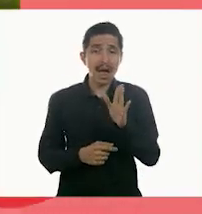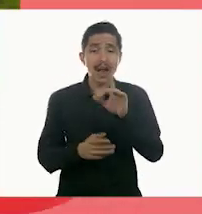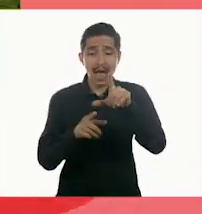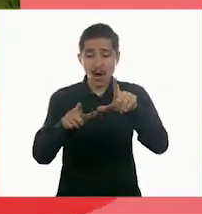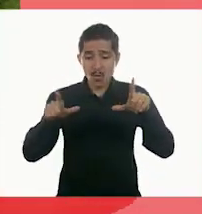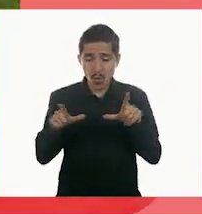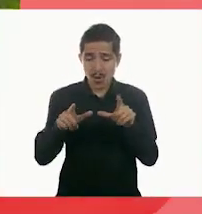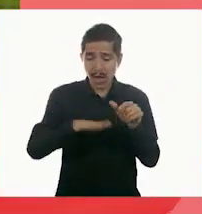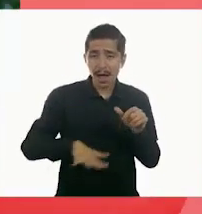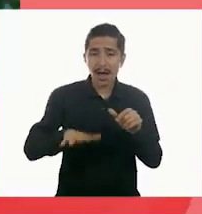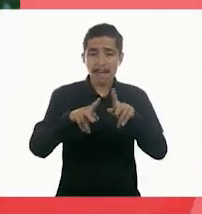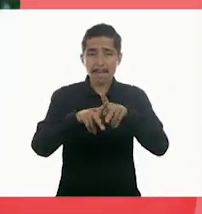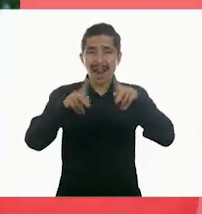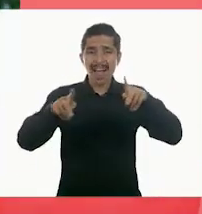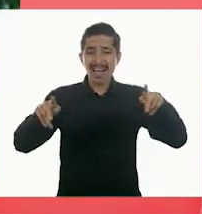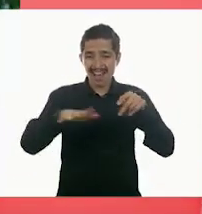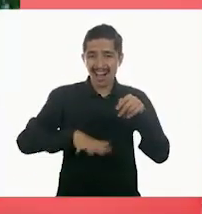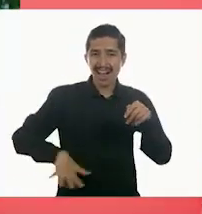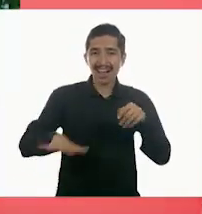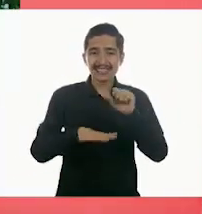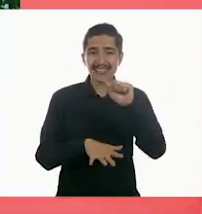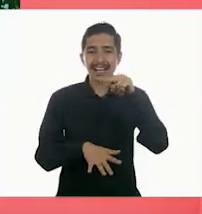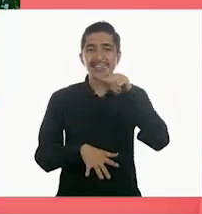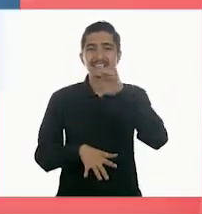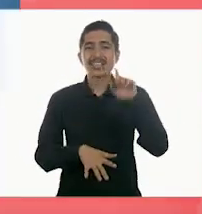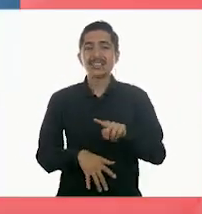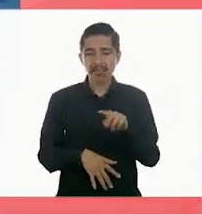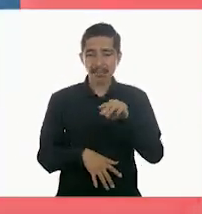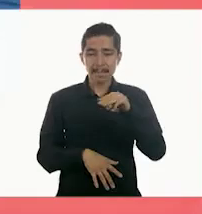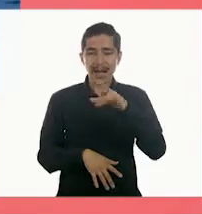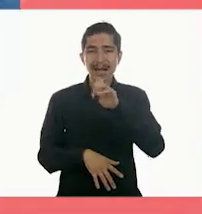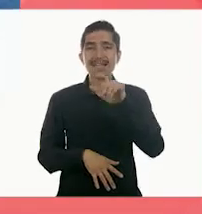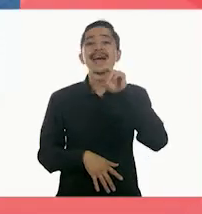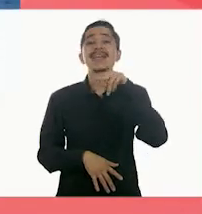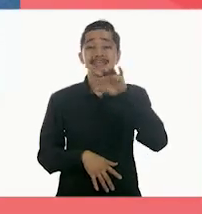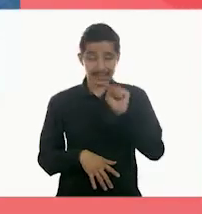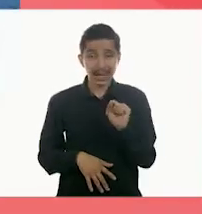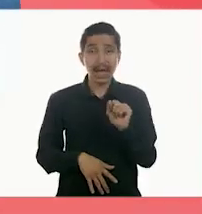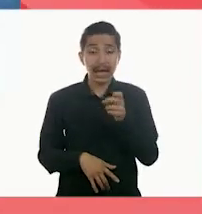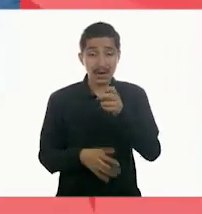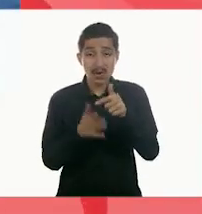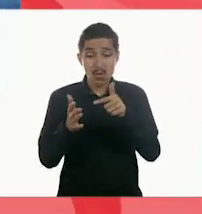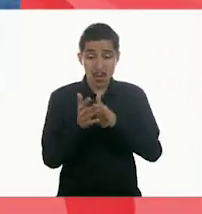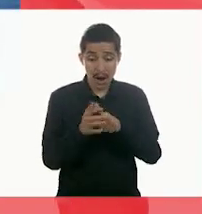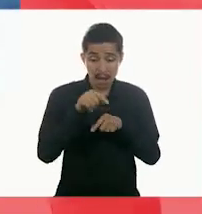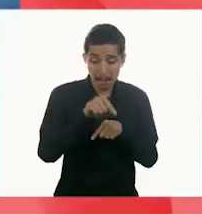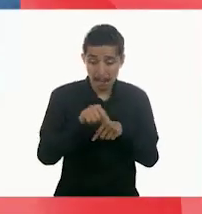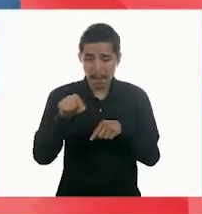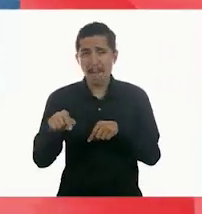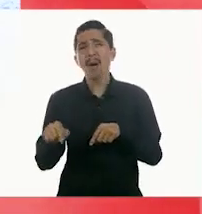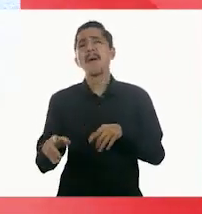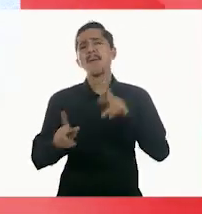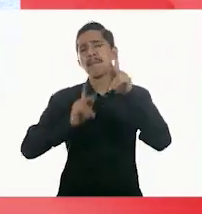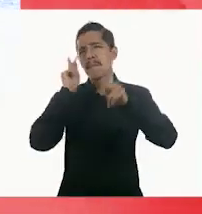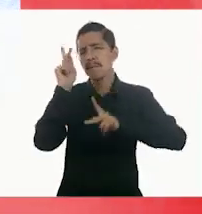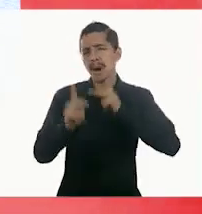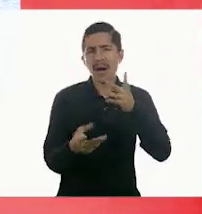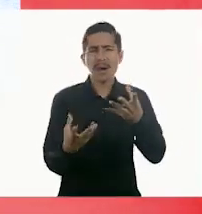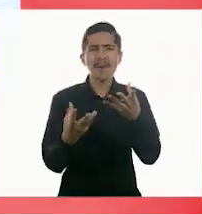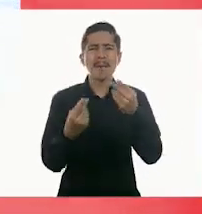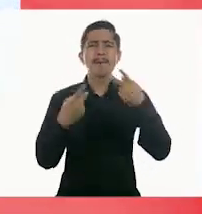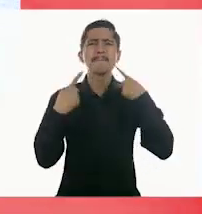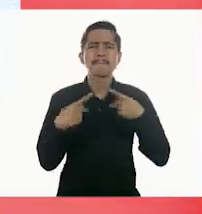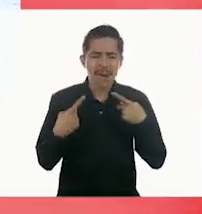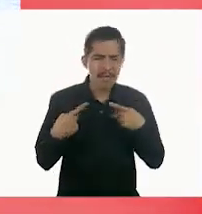las bellas playas de Sánchez Magallanes. Todos estos espacios, sumamente visitados por propios